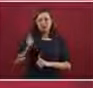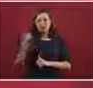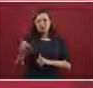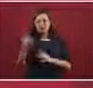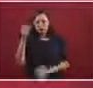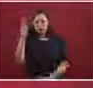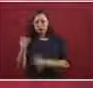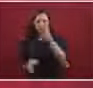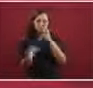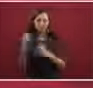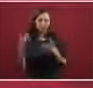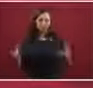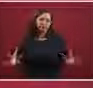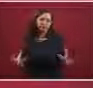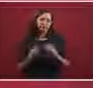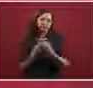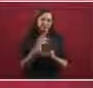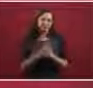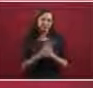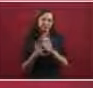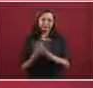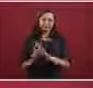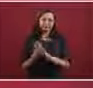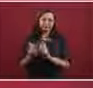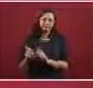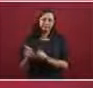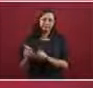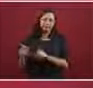fiscal, que fue heredado